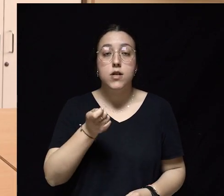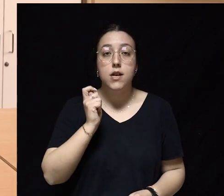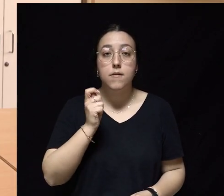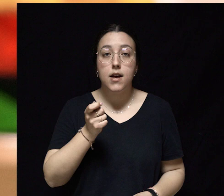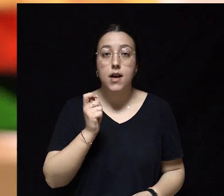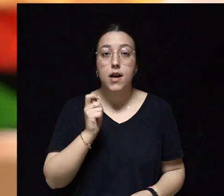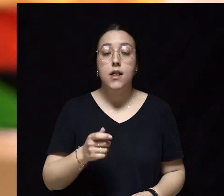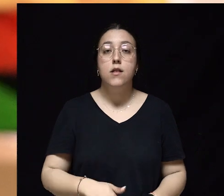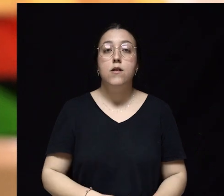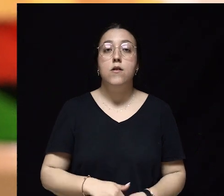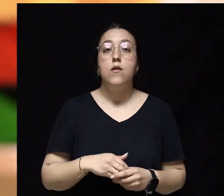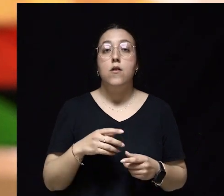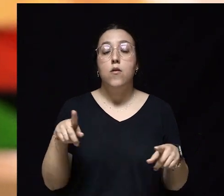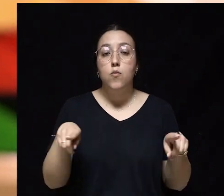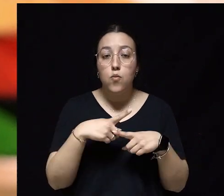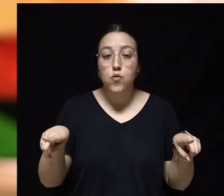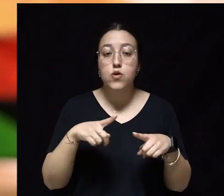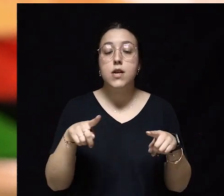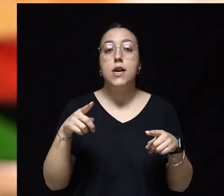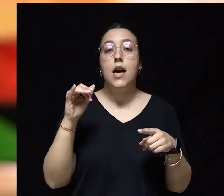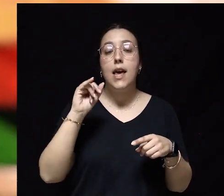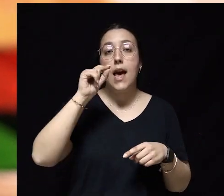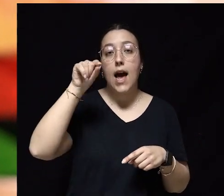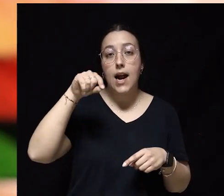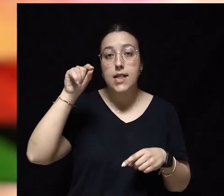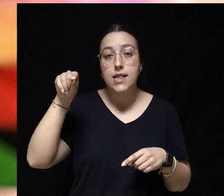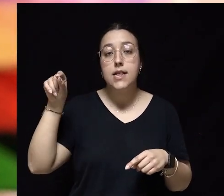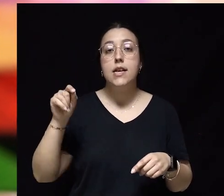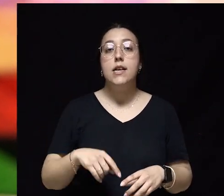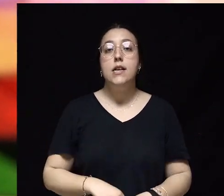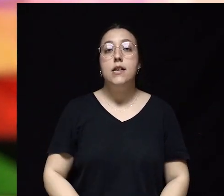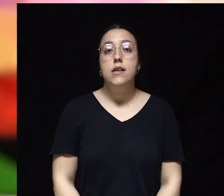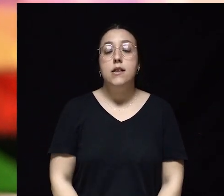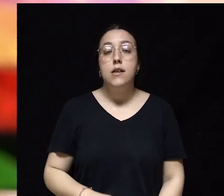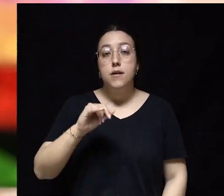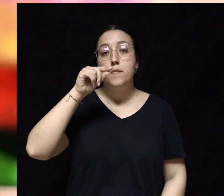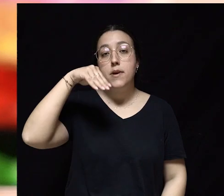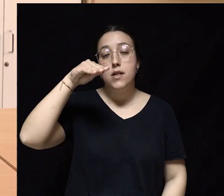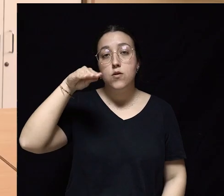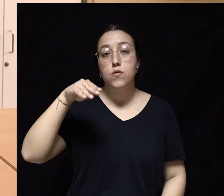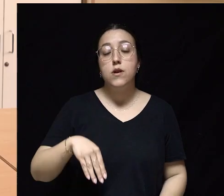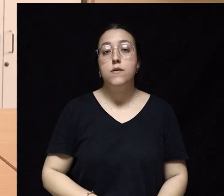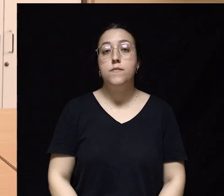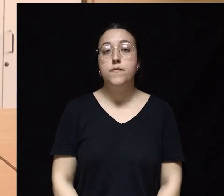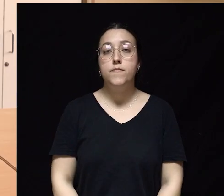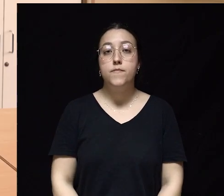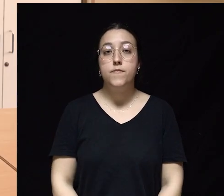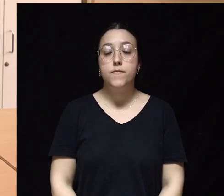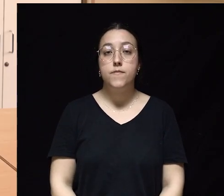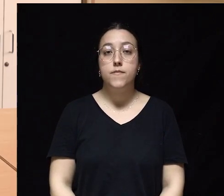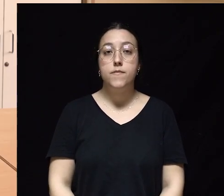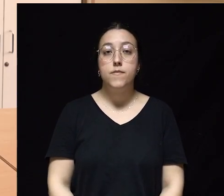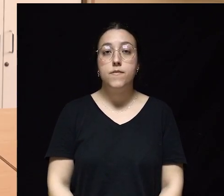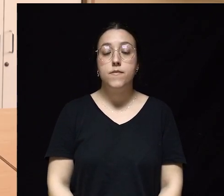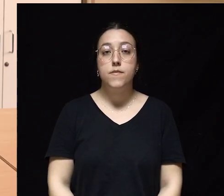tomando unas líneas muy claras y muy definidas con la música y con el arte, o sea, con el arte, la música y